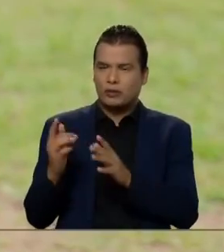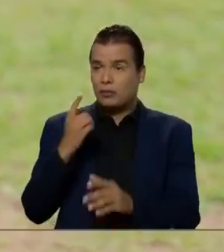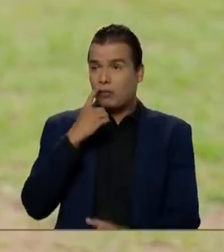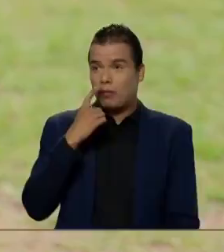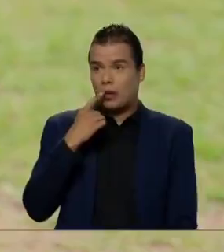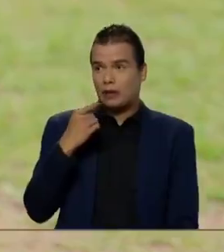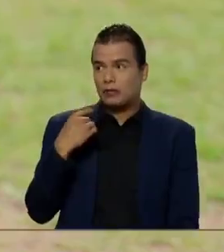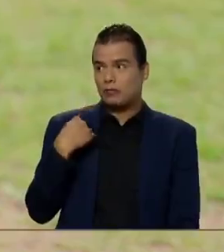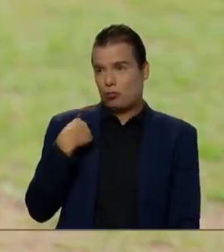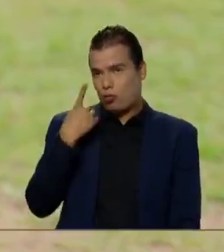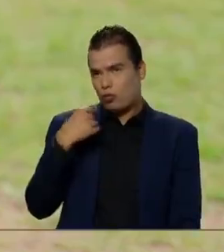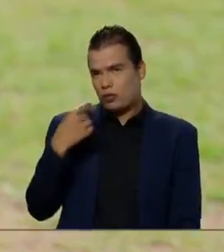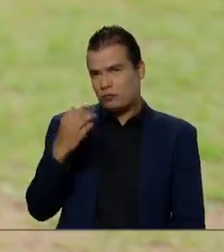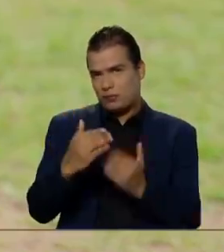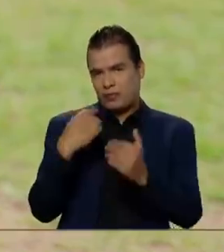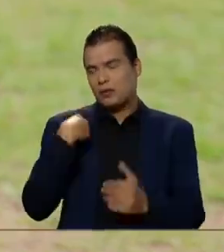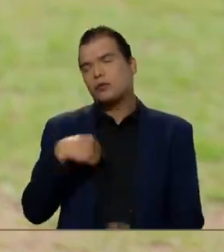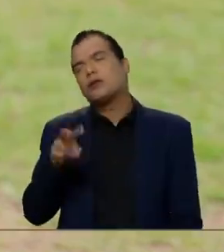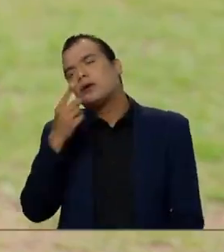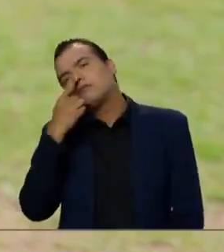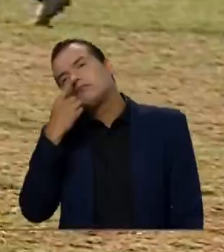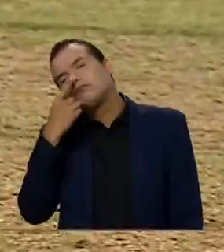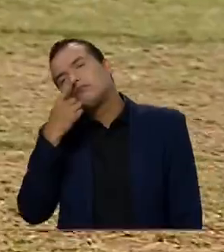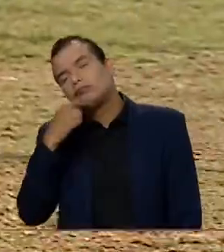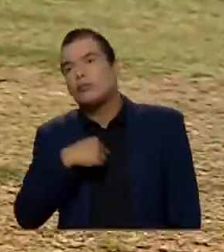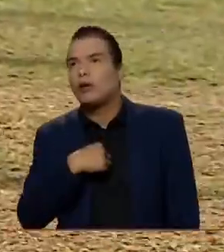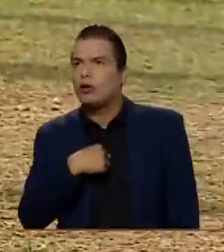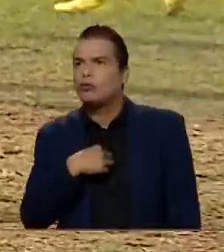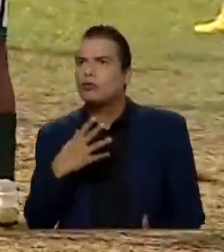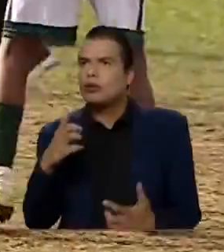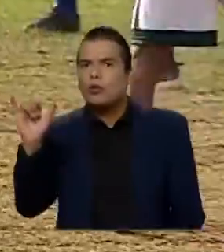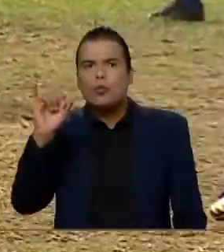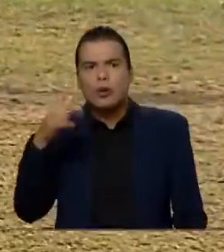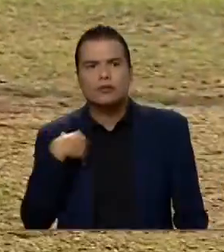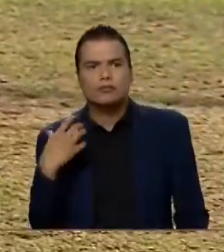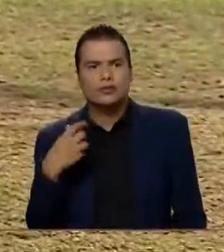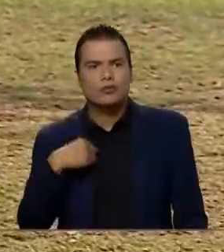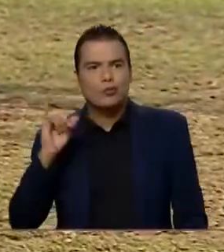verlo jugar, entonces me entró como de las ganas de jugar.